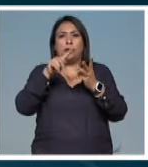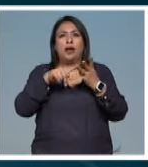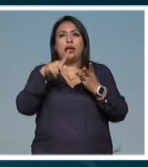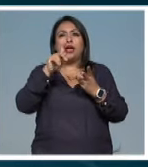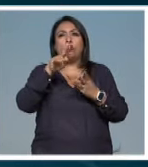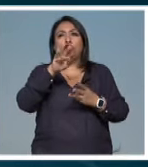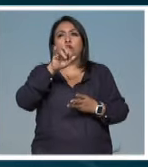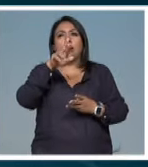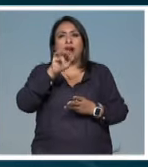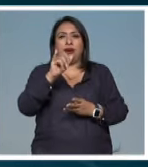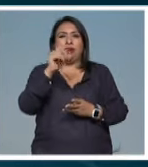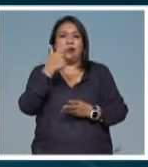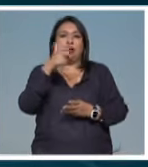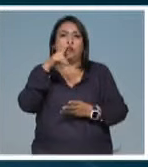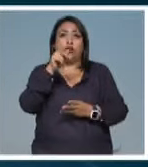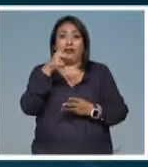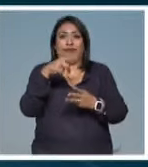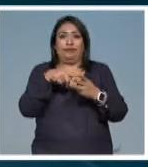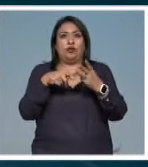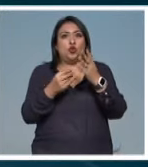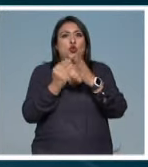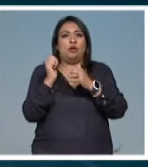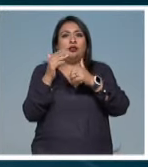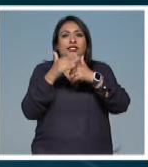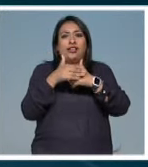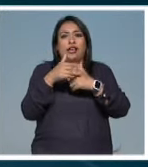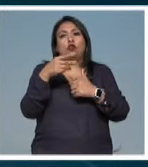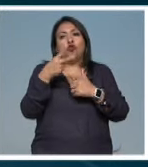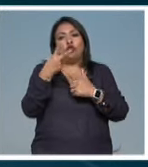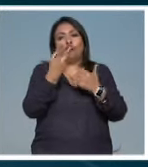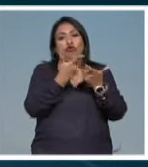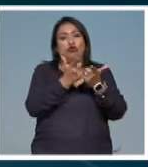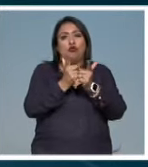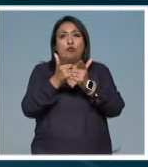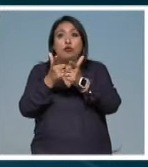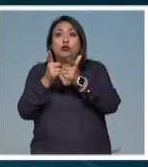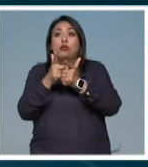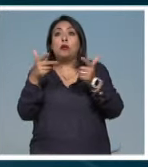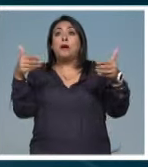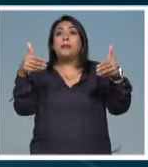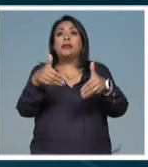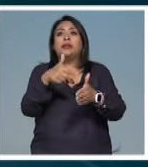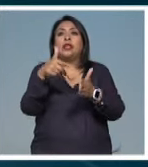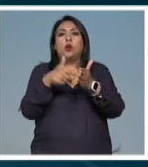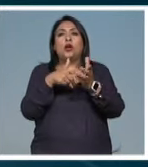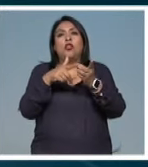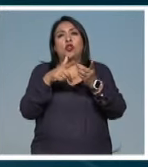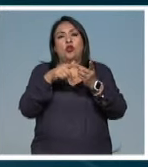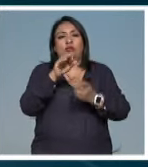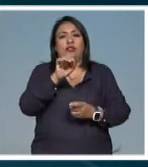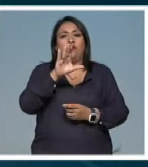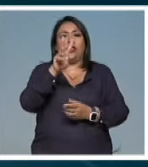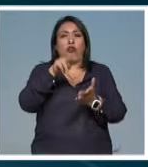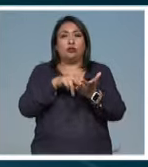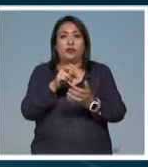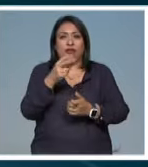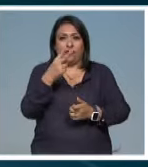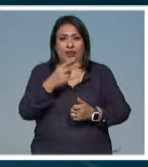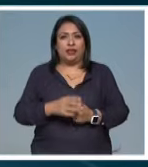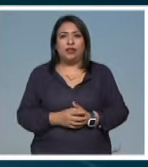Cauyumari de Gabriela Ortiz serán los estrenos de estas dos agrupaciones que se presentan en el Circuito Cervantino